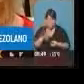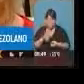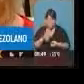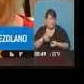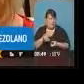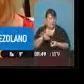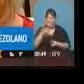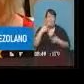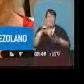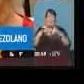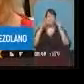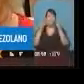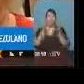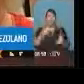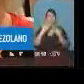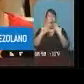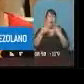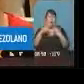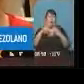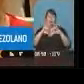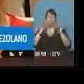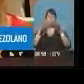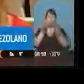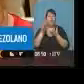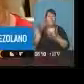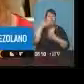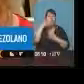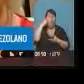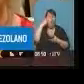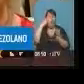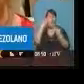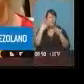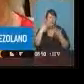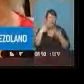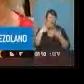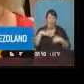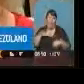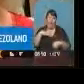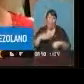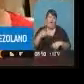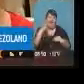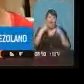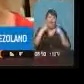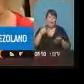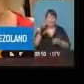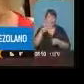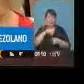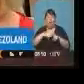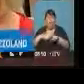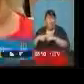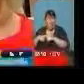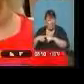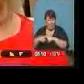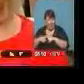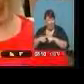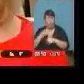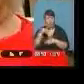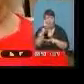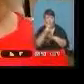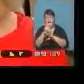es necesaria la voz internacional, la voz de todos los congresos del mundo, de todos los actores políticos y